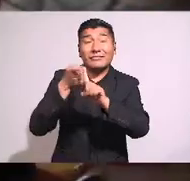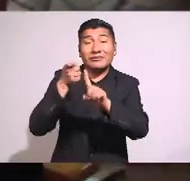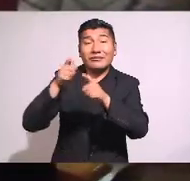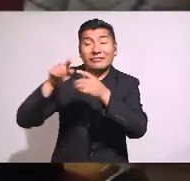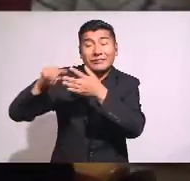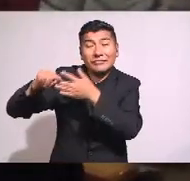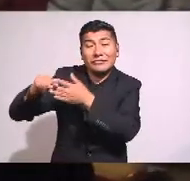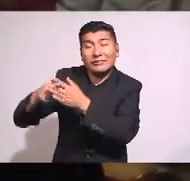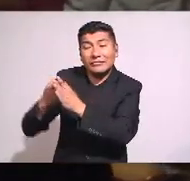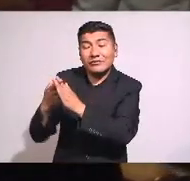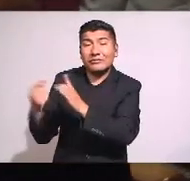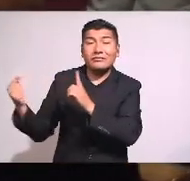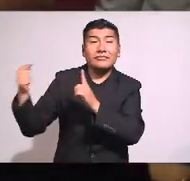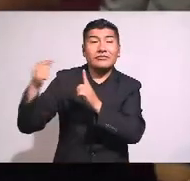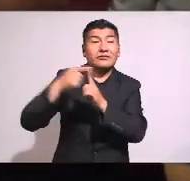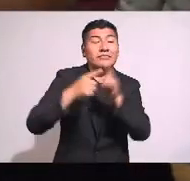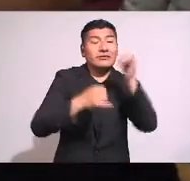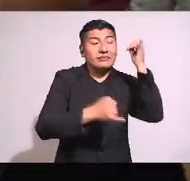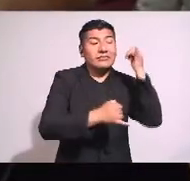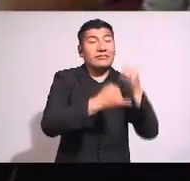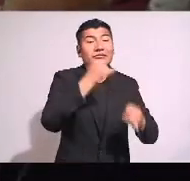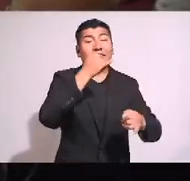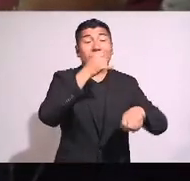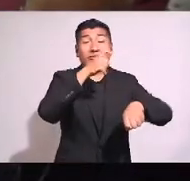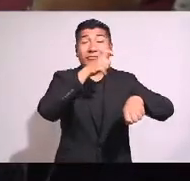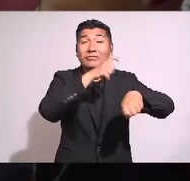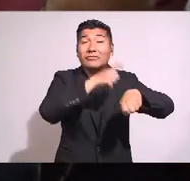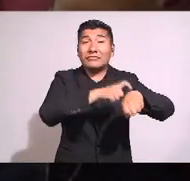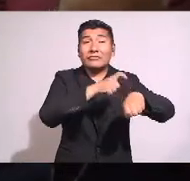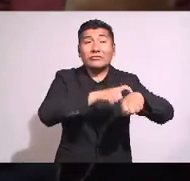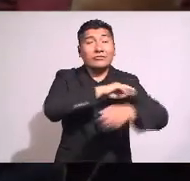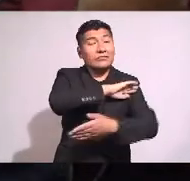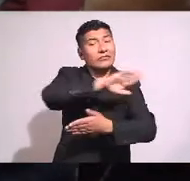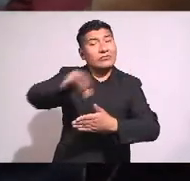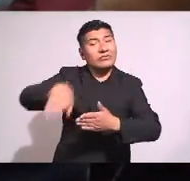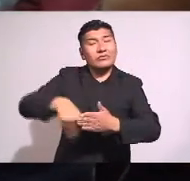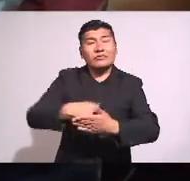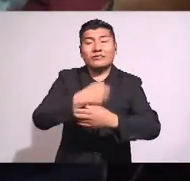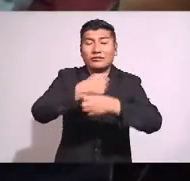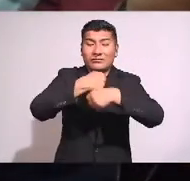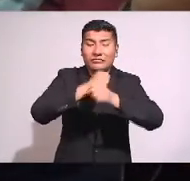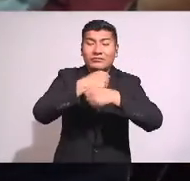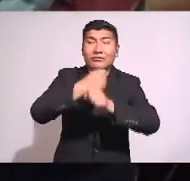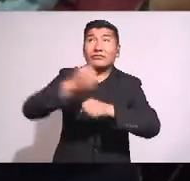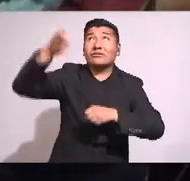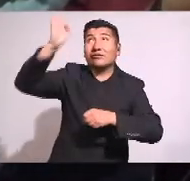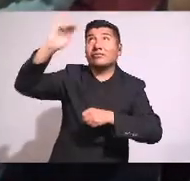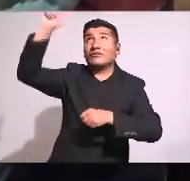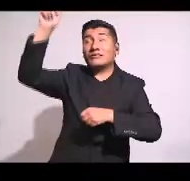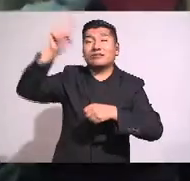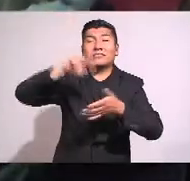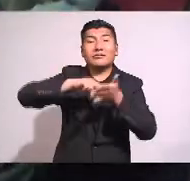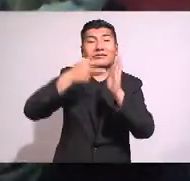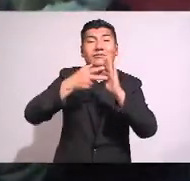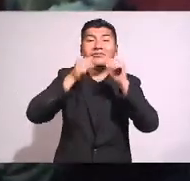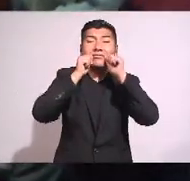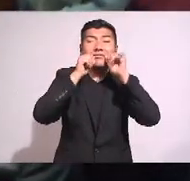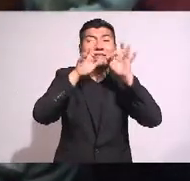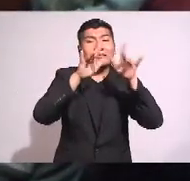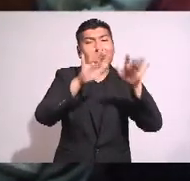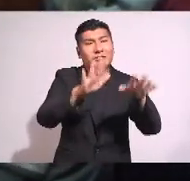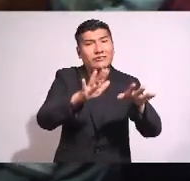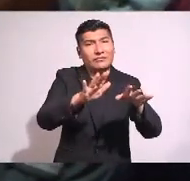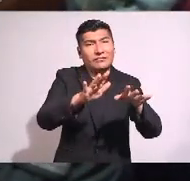comienzo y hasta la consumación de los tiempos, toda la obra de Dios es bendición.